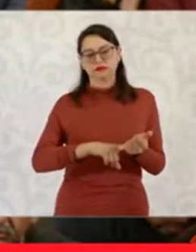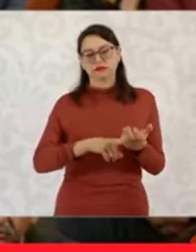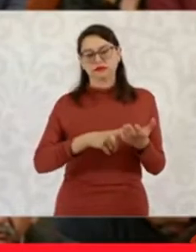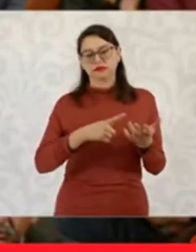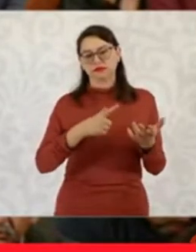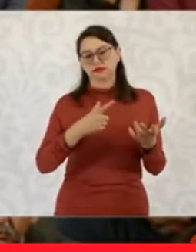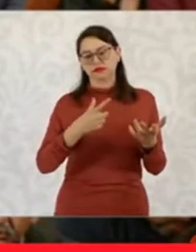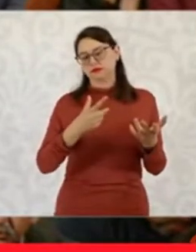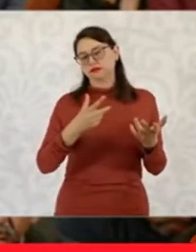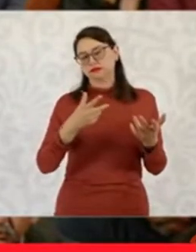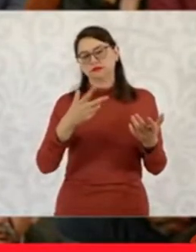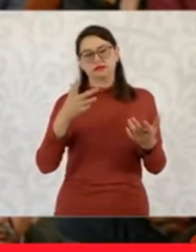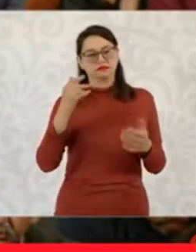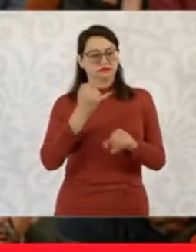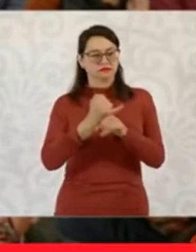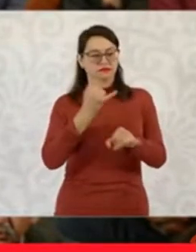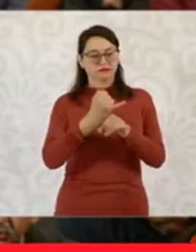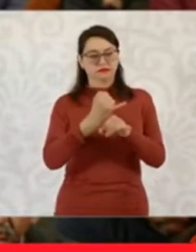el video,